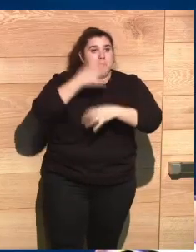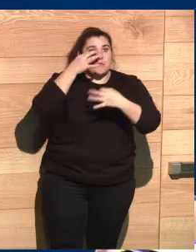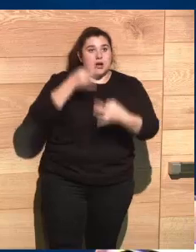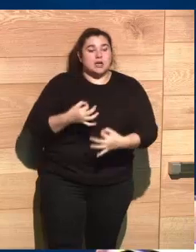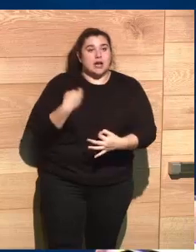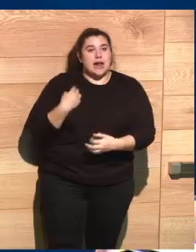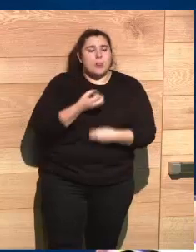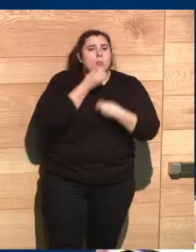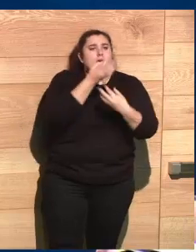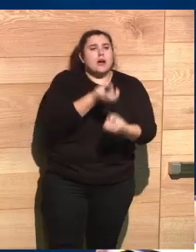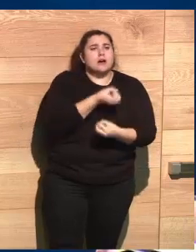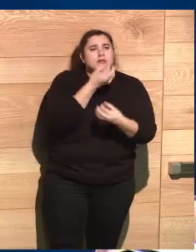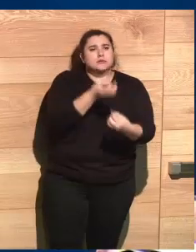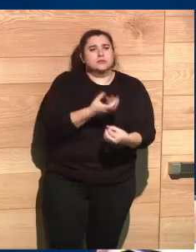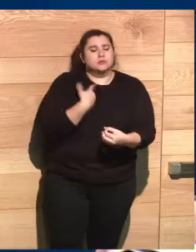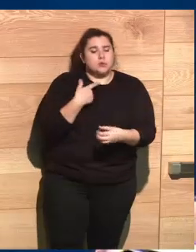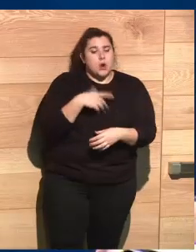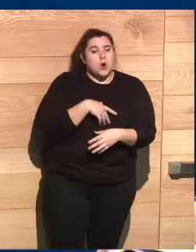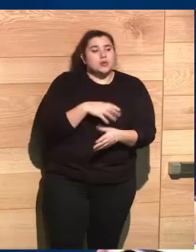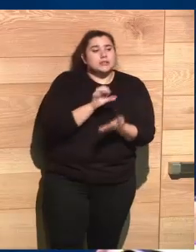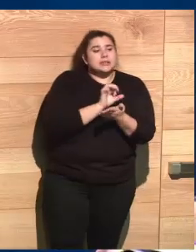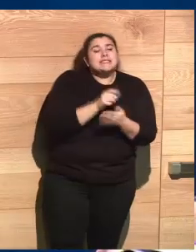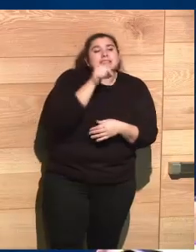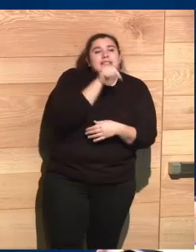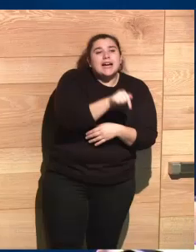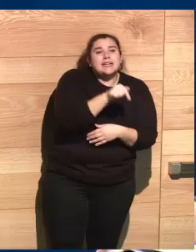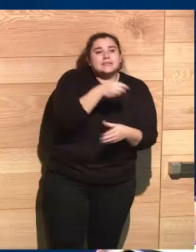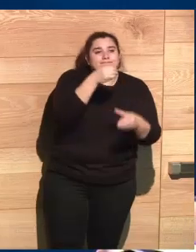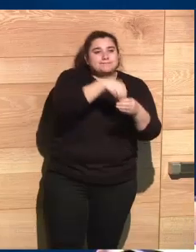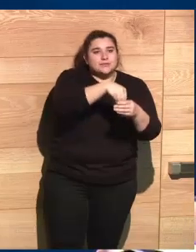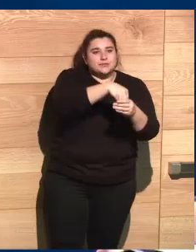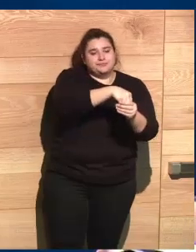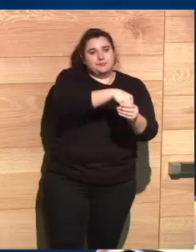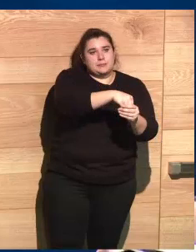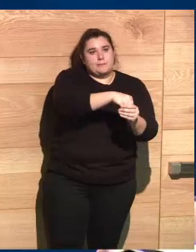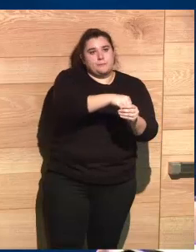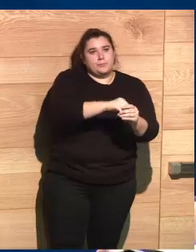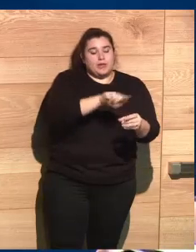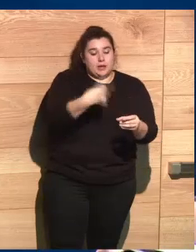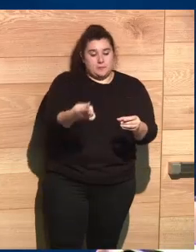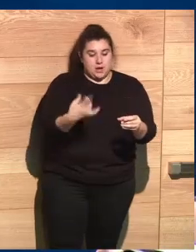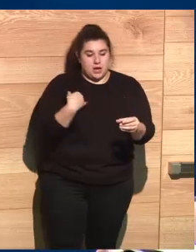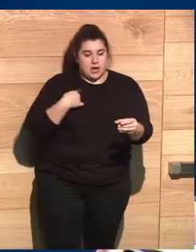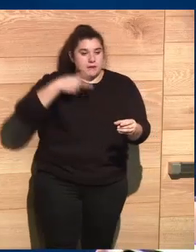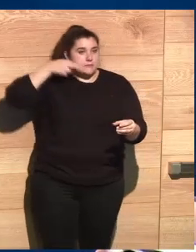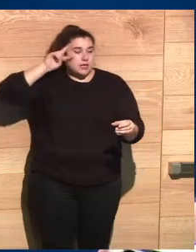tú escupes sobre ese servidor te van a volver como experimento, ¿no? O